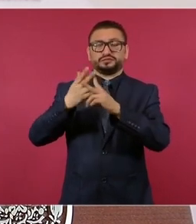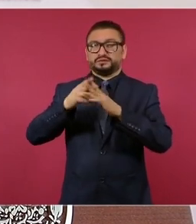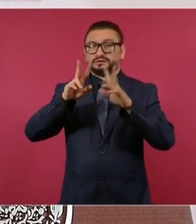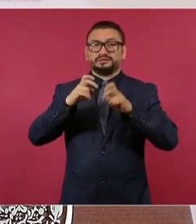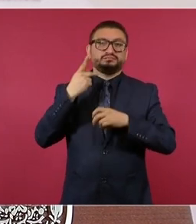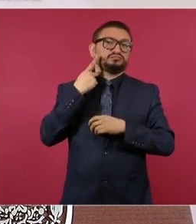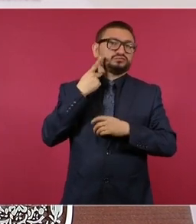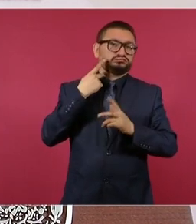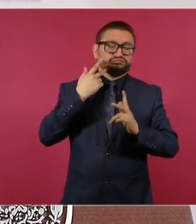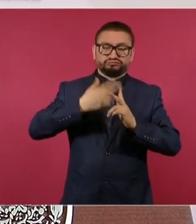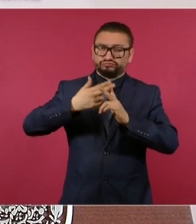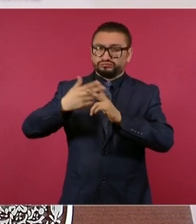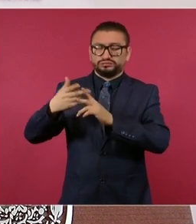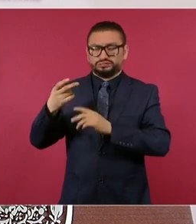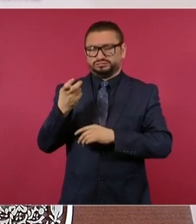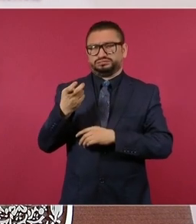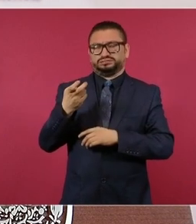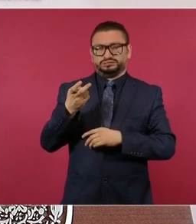políticos,